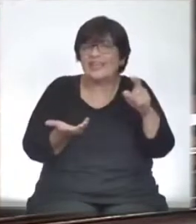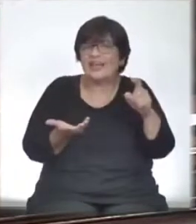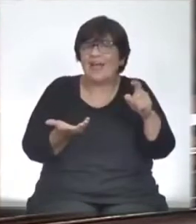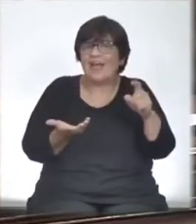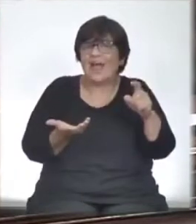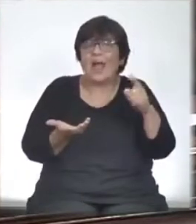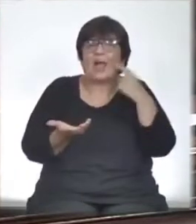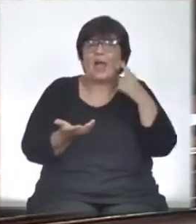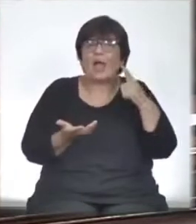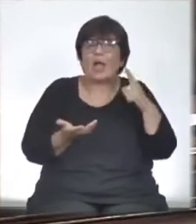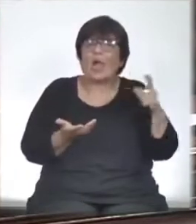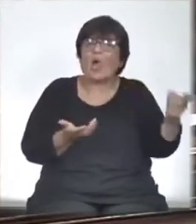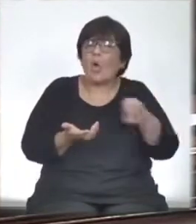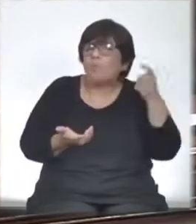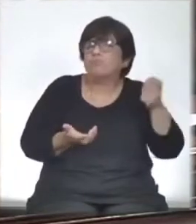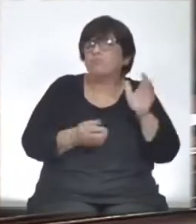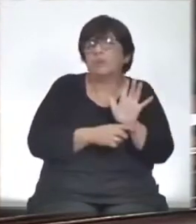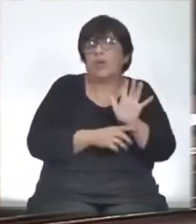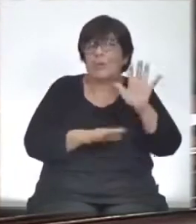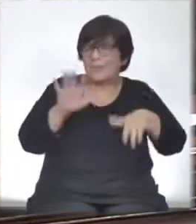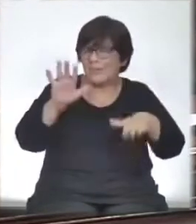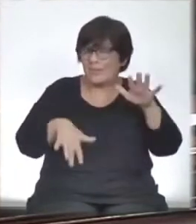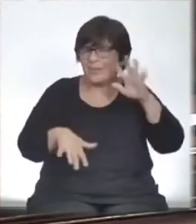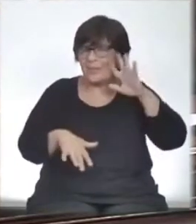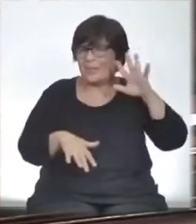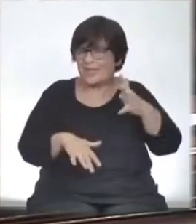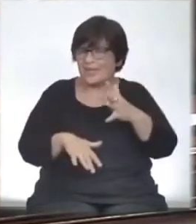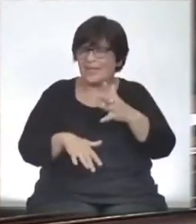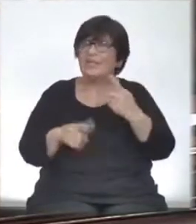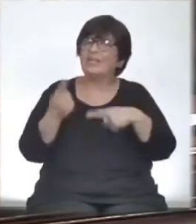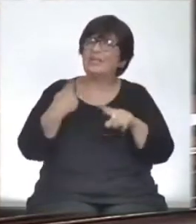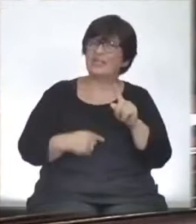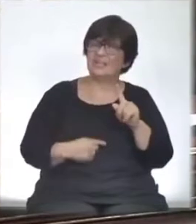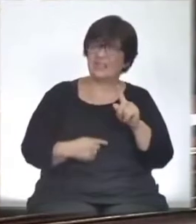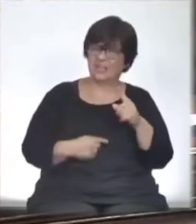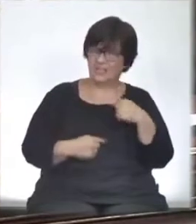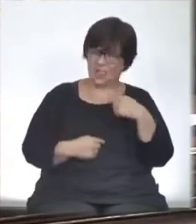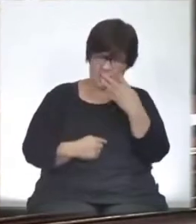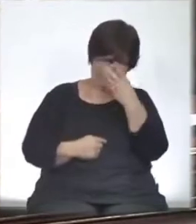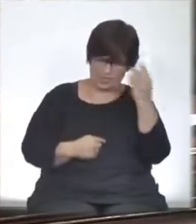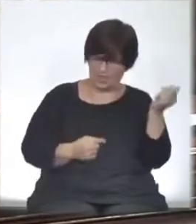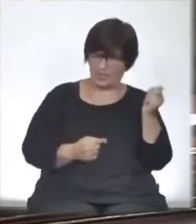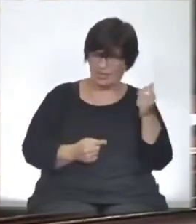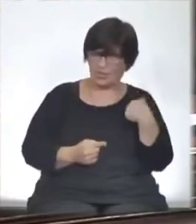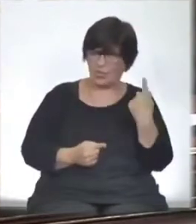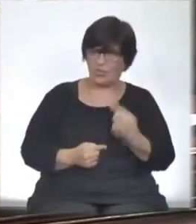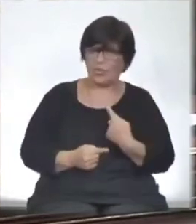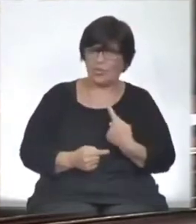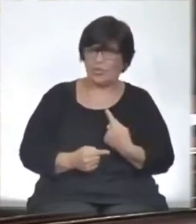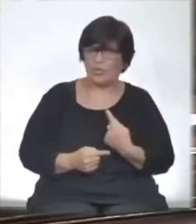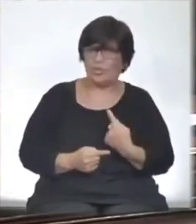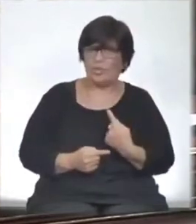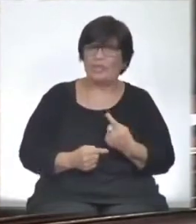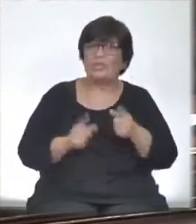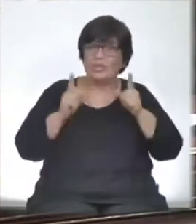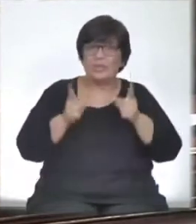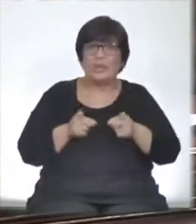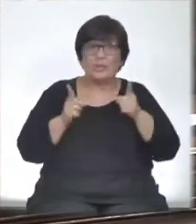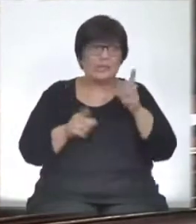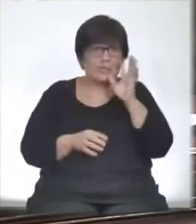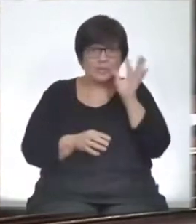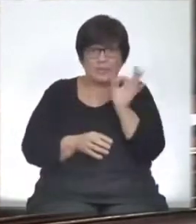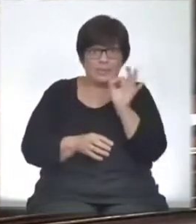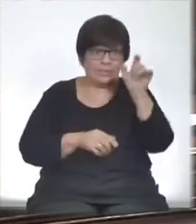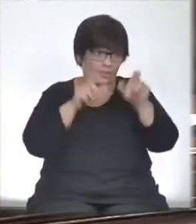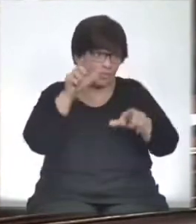cosa similar. Pero yo digo, nos olvidamos que también se perdonó